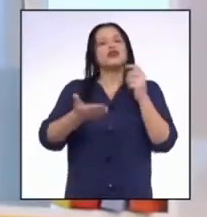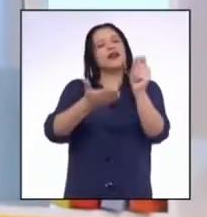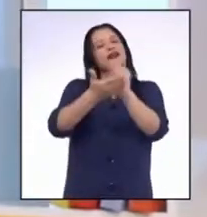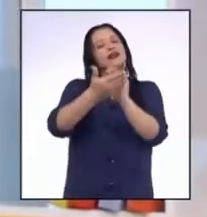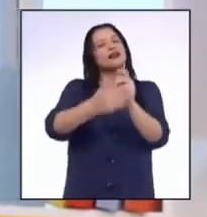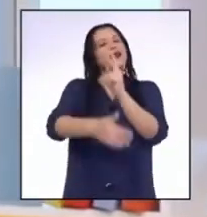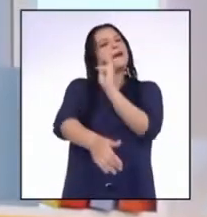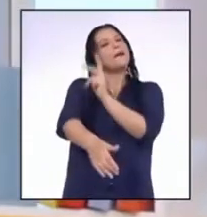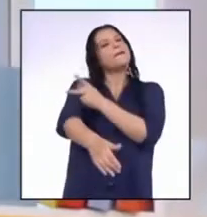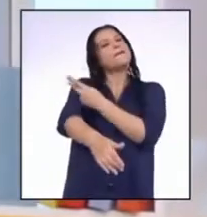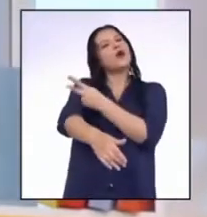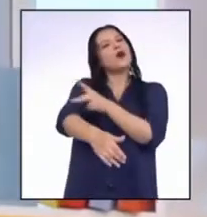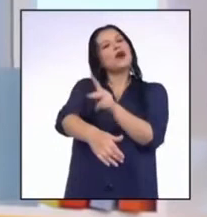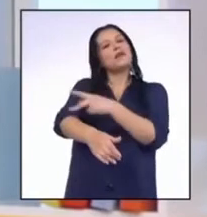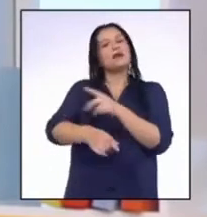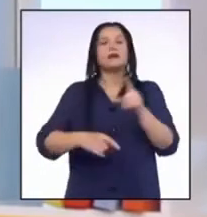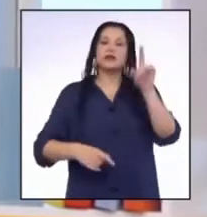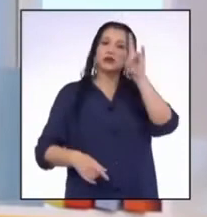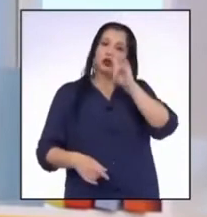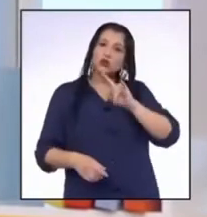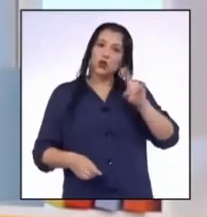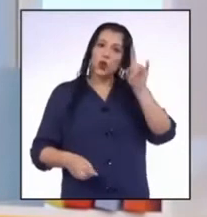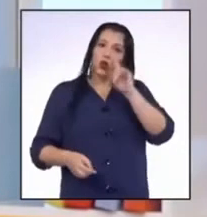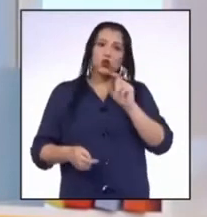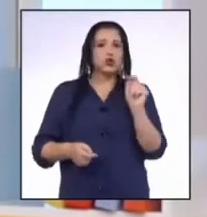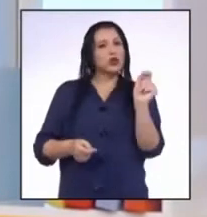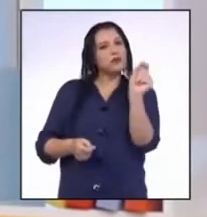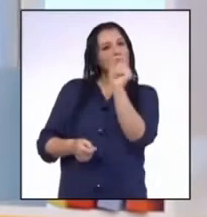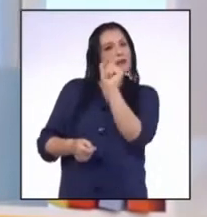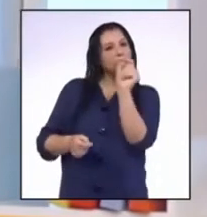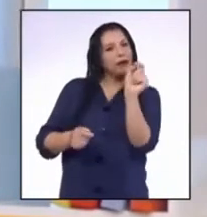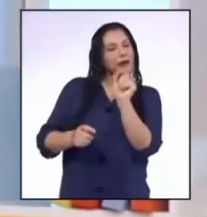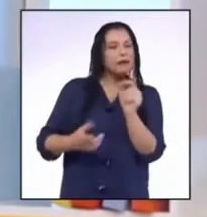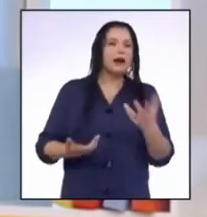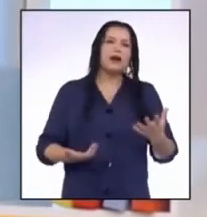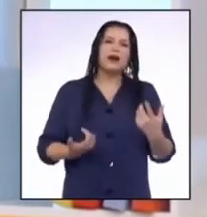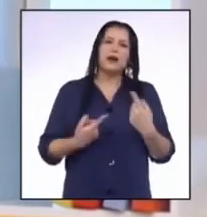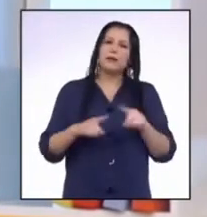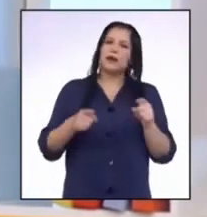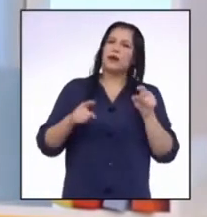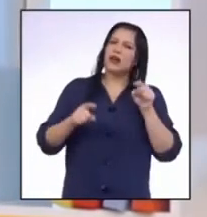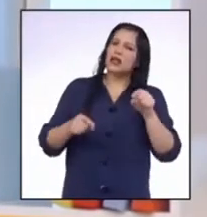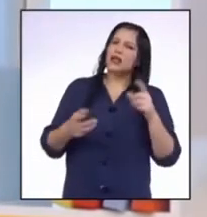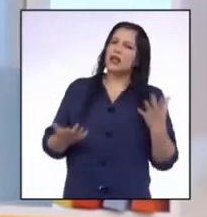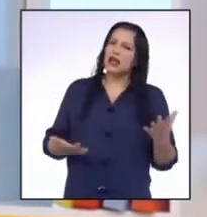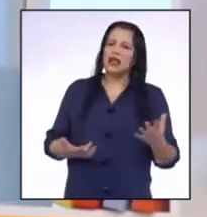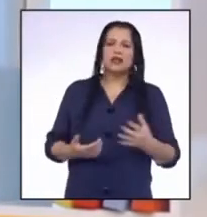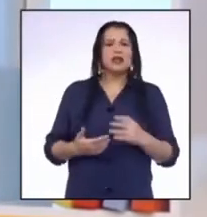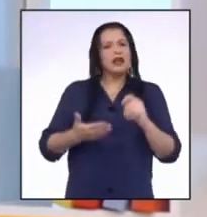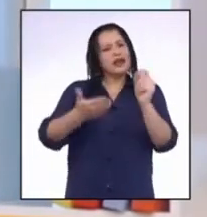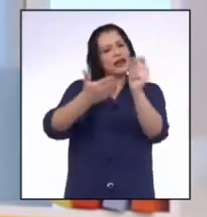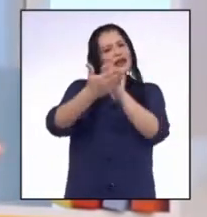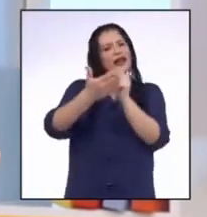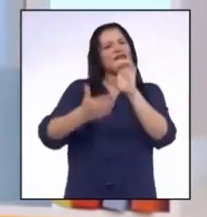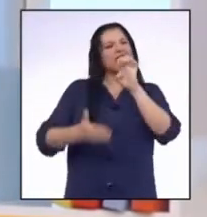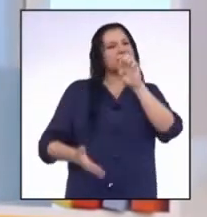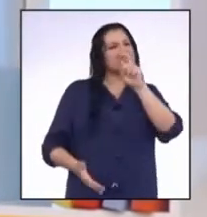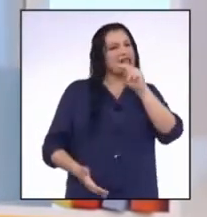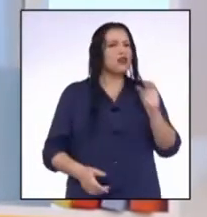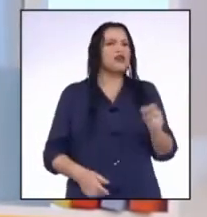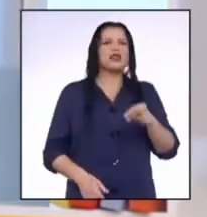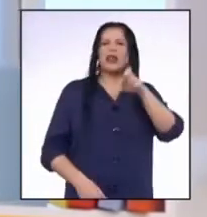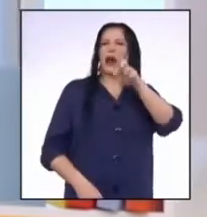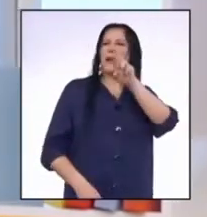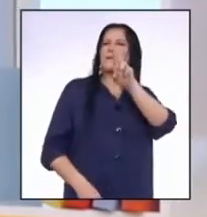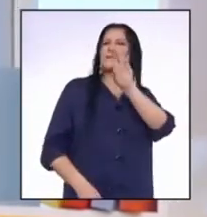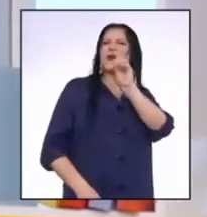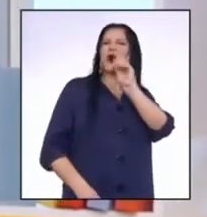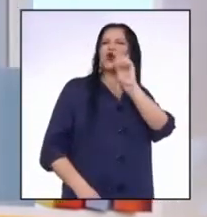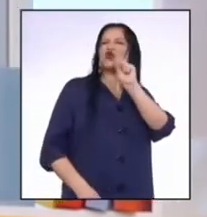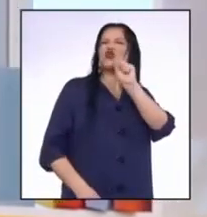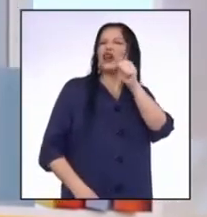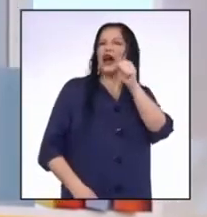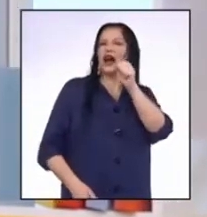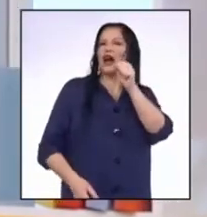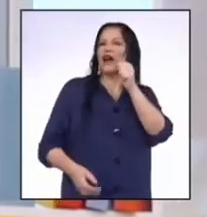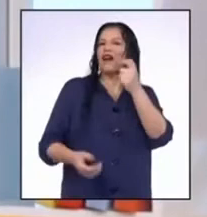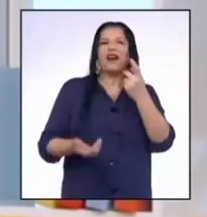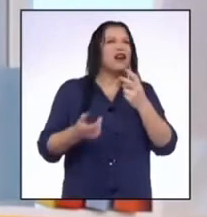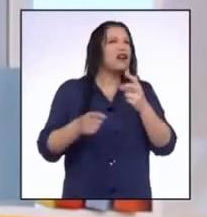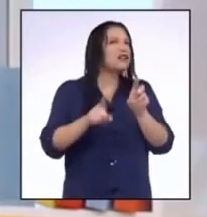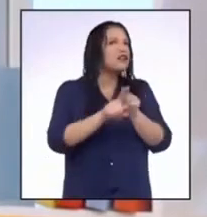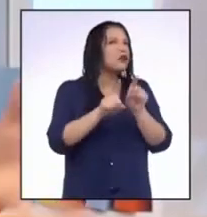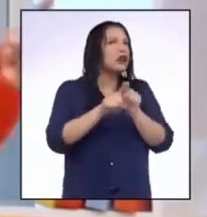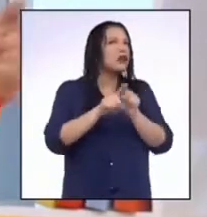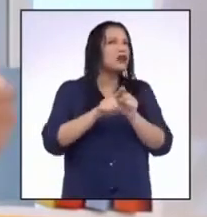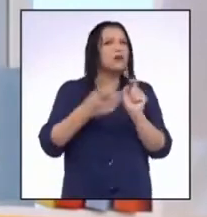para eso hago el uso de versos en mi redacción. Pero acá nos dice que el ensayo se hace en prosa, entonces es algo así como